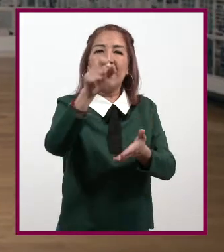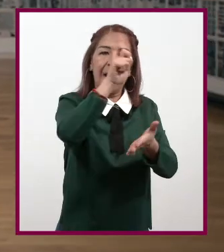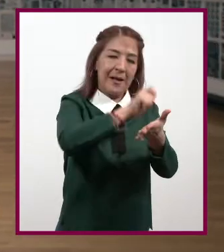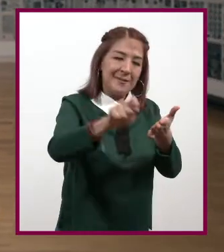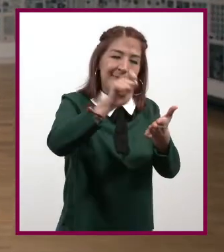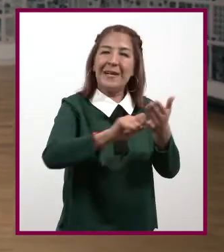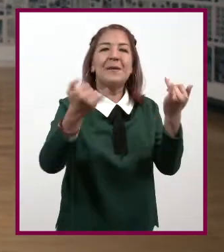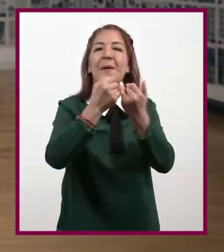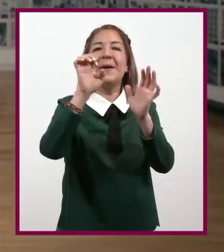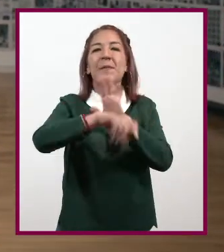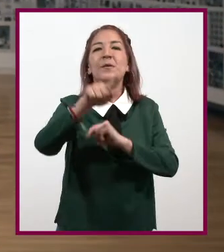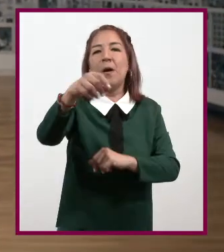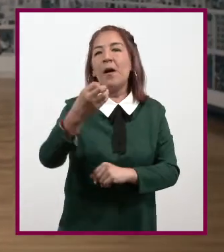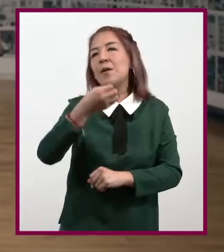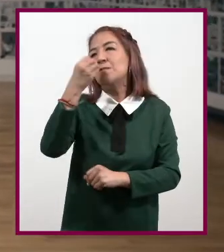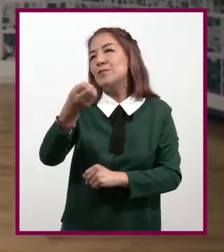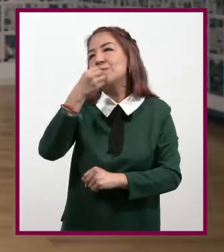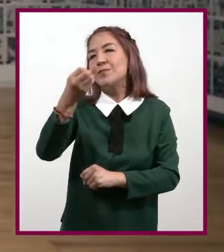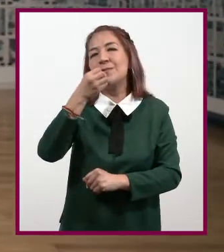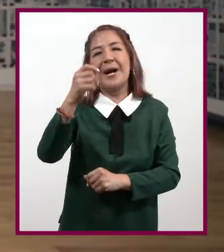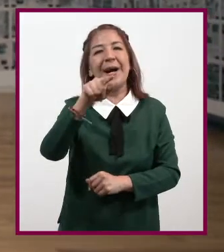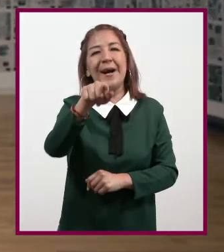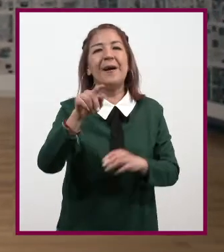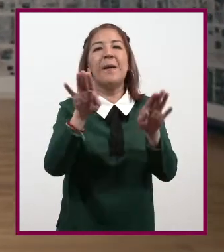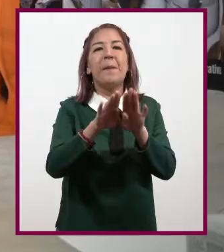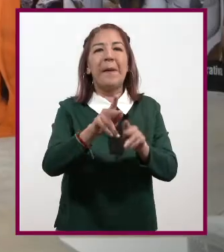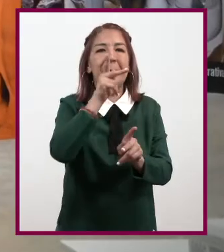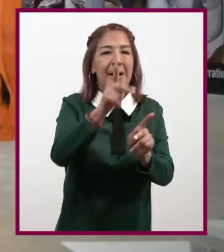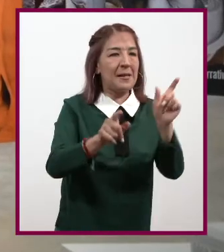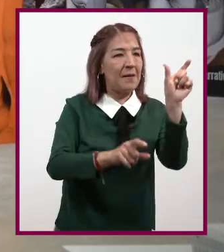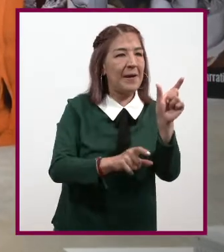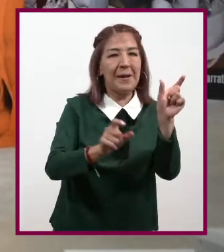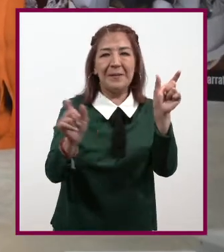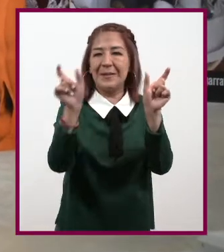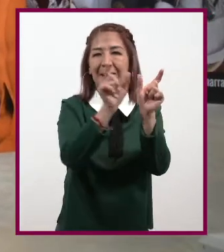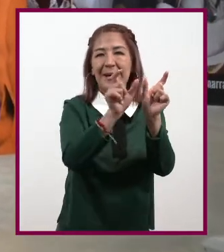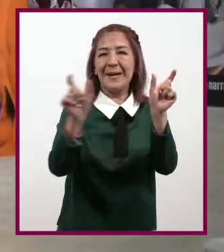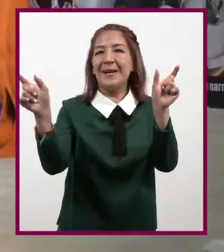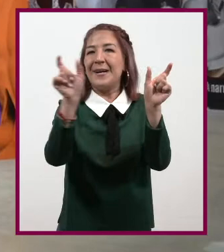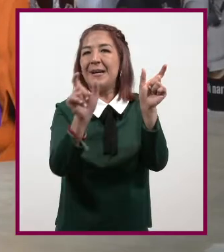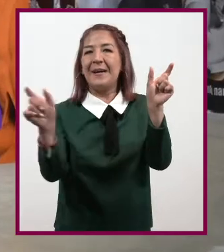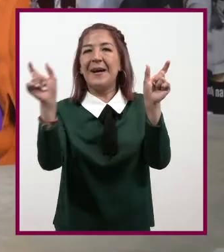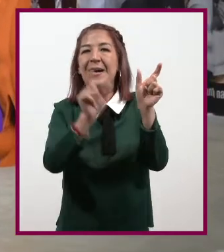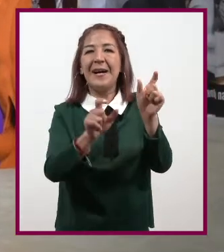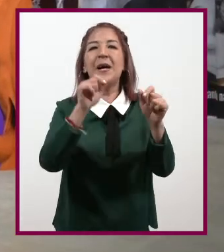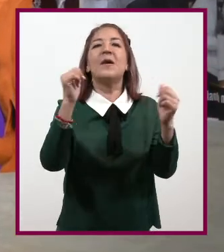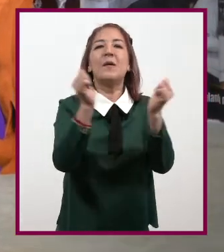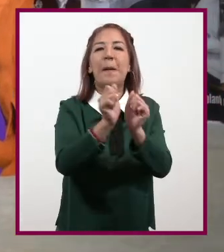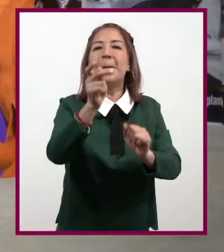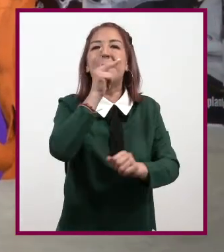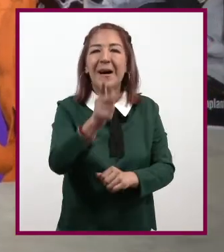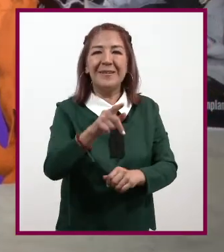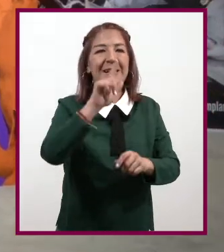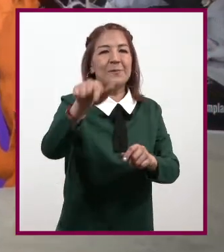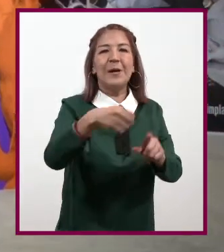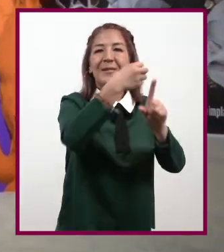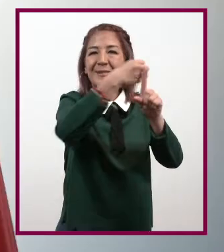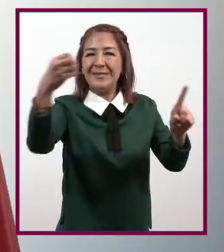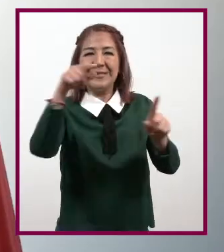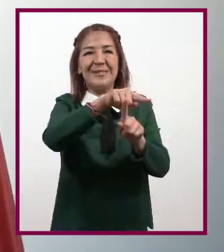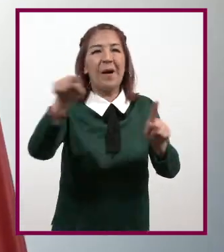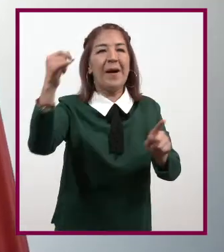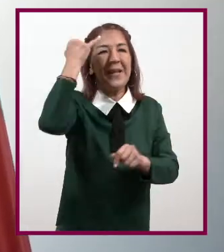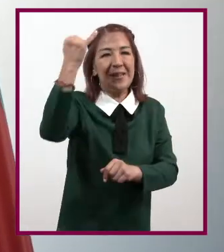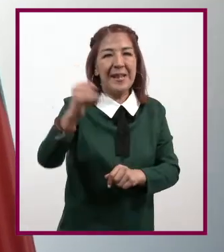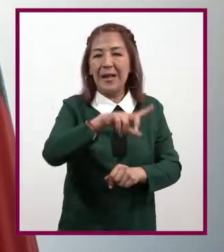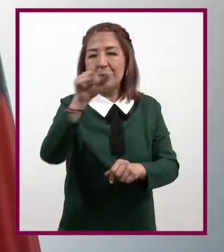oración. Entonces uno pone una letra junto a otra para formar una palabra y una palabra junto a la otra para formar una idea y una idea junto a